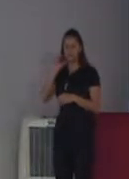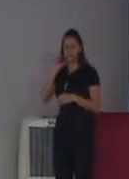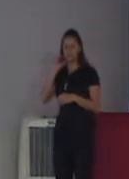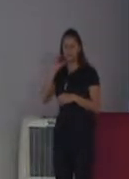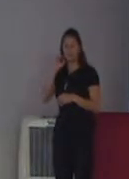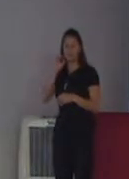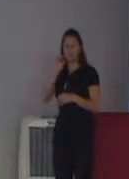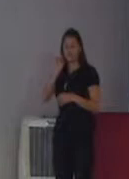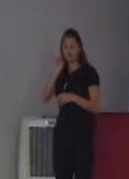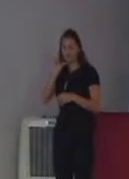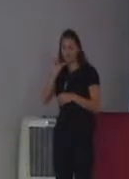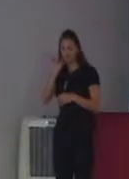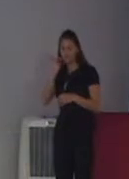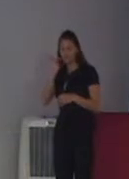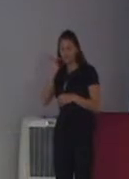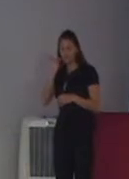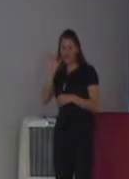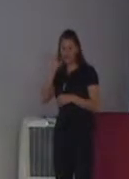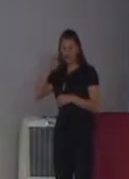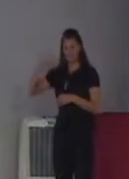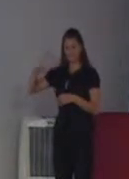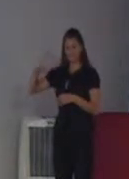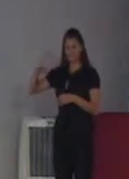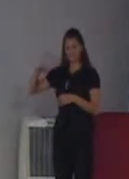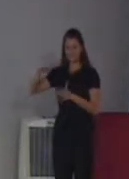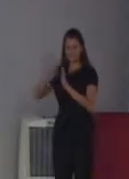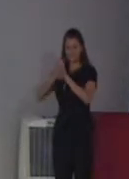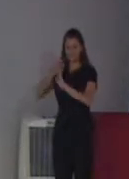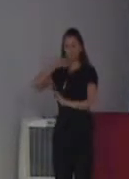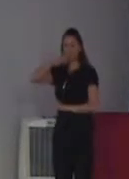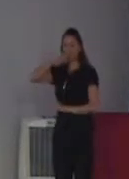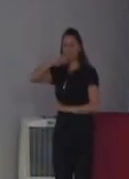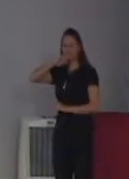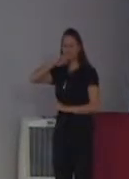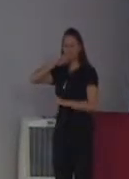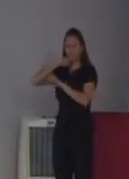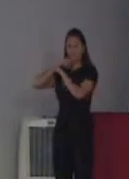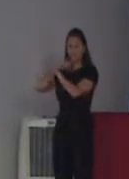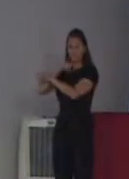XX, dijo, bueno, la sociedad del siglo XIX ilustrada